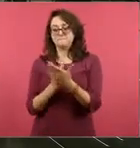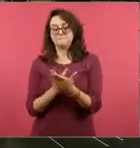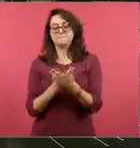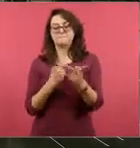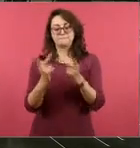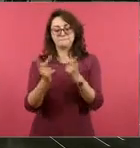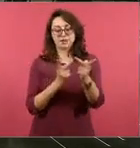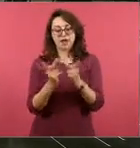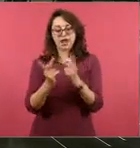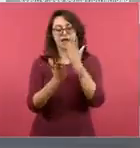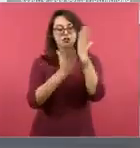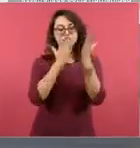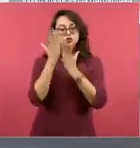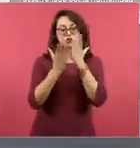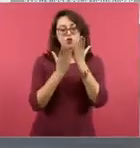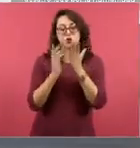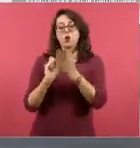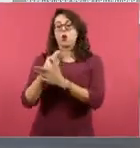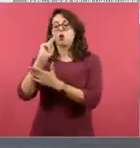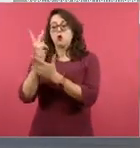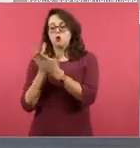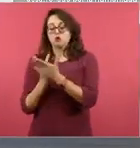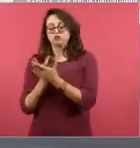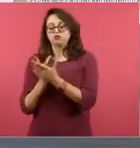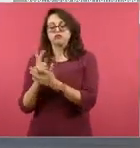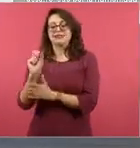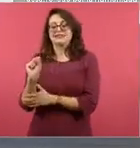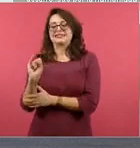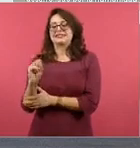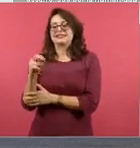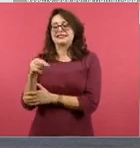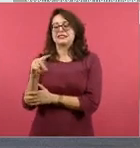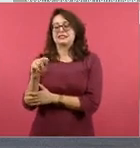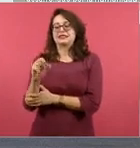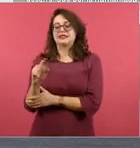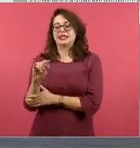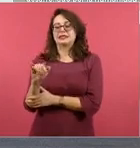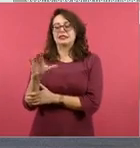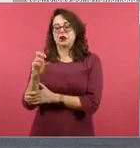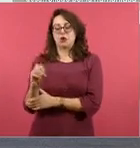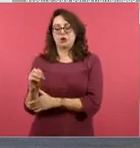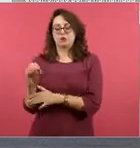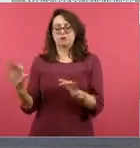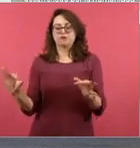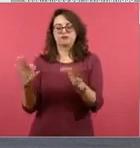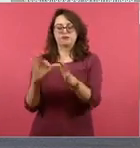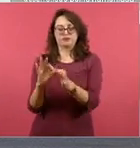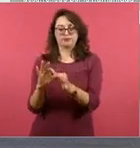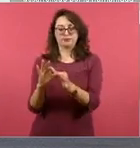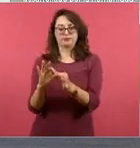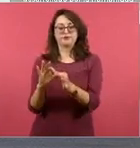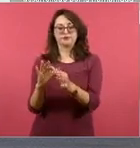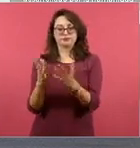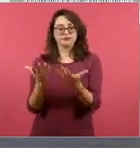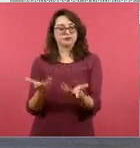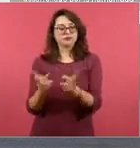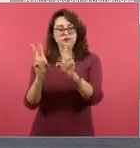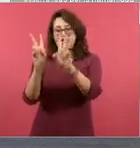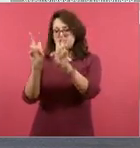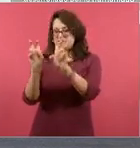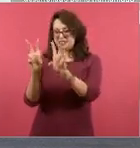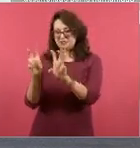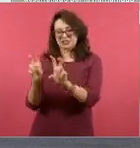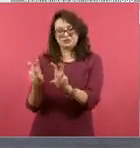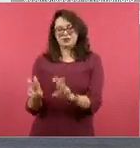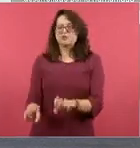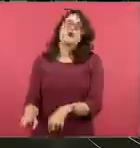sintético. Recordemos que el programa sintético pues es lo que pedagógicamente se conoce como el programa de estudios. Todos los